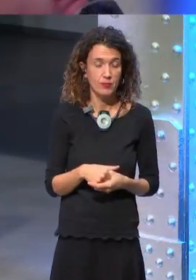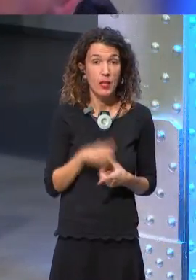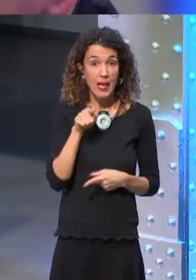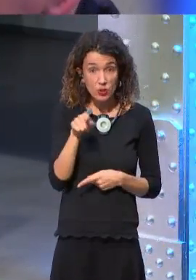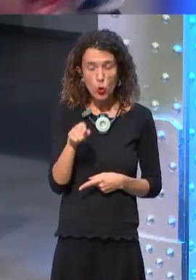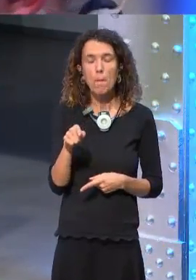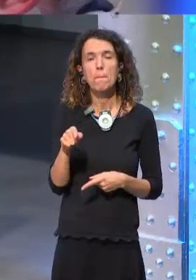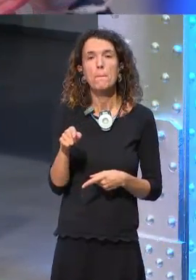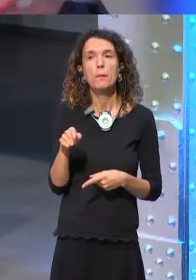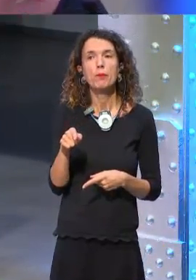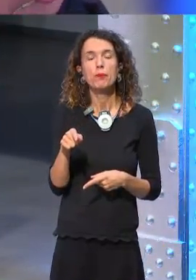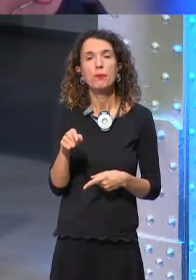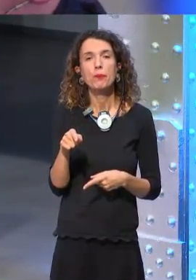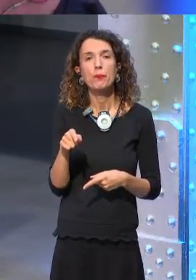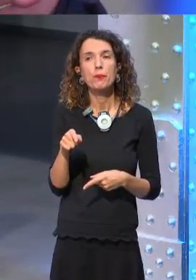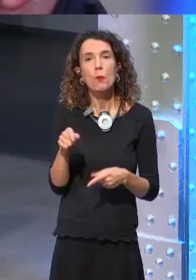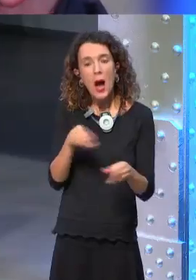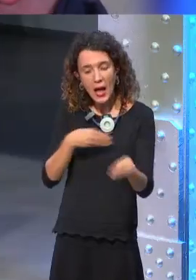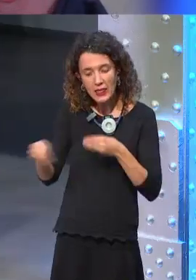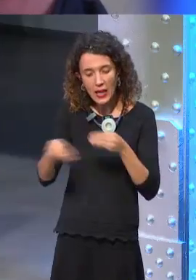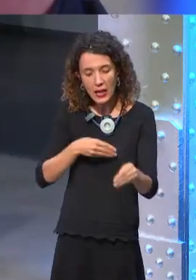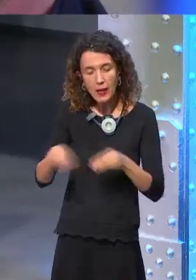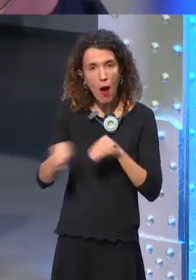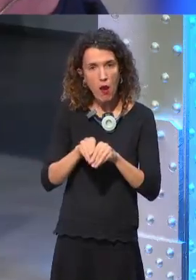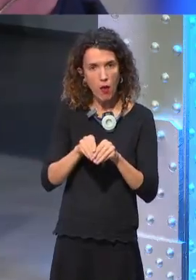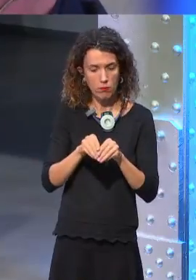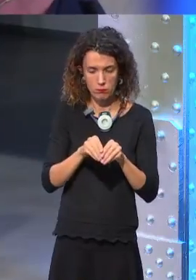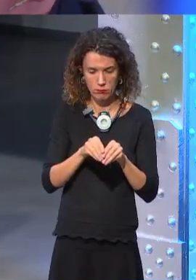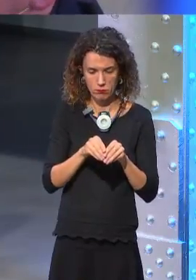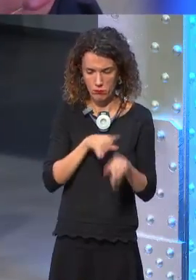Estos materiales están disponibles,